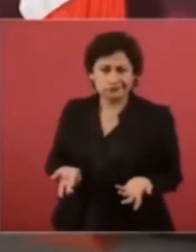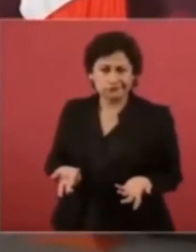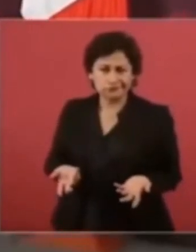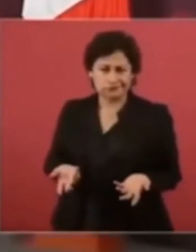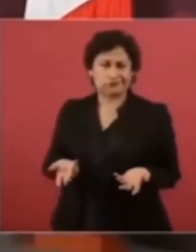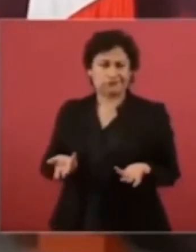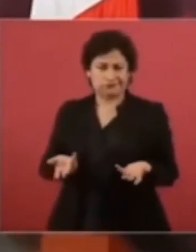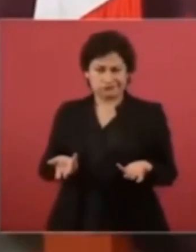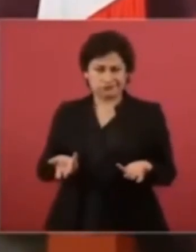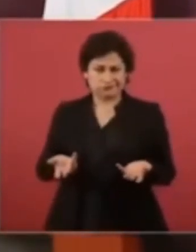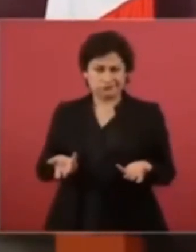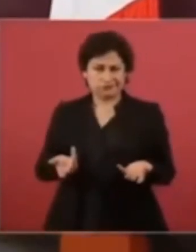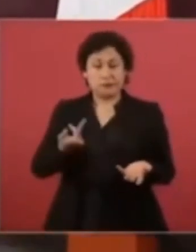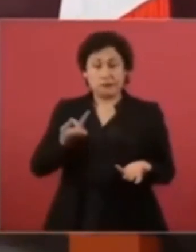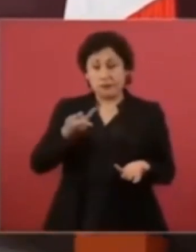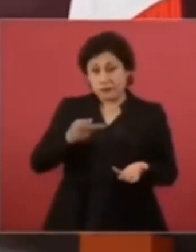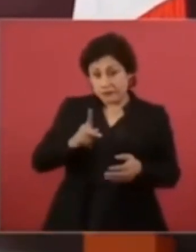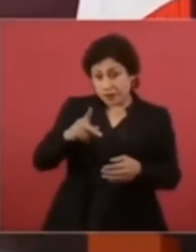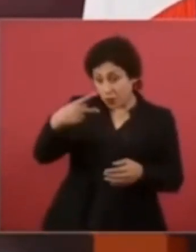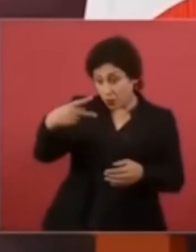Pero tienen fama